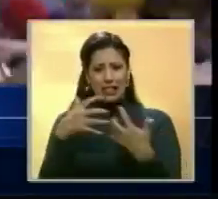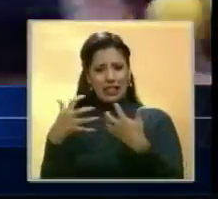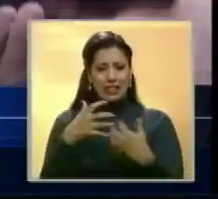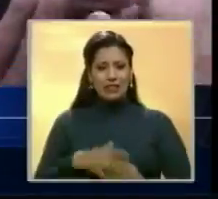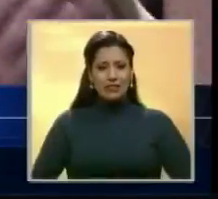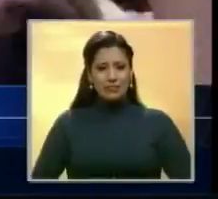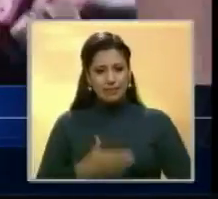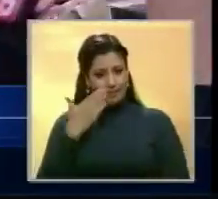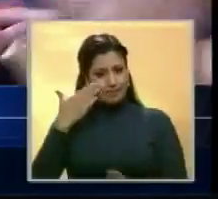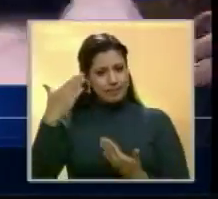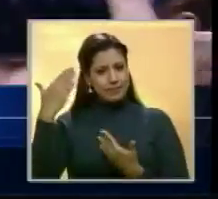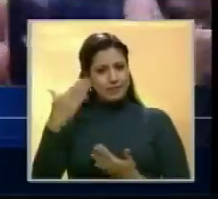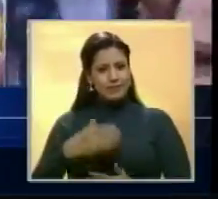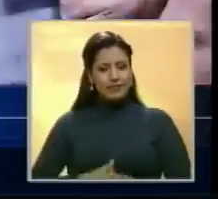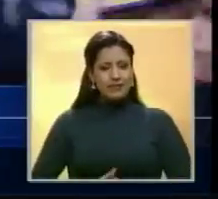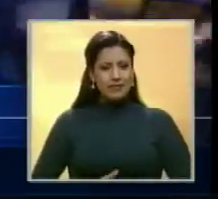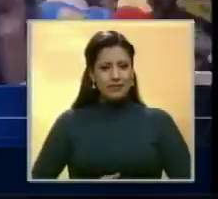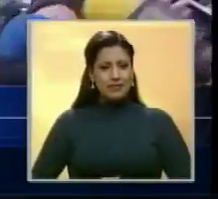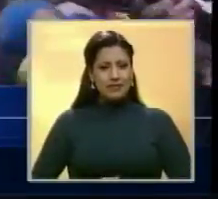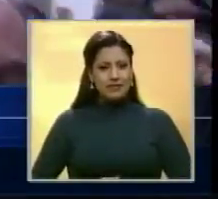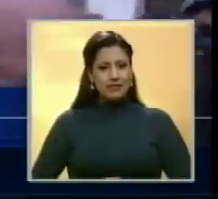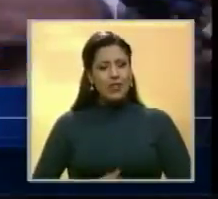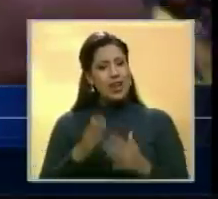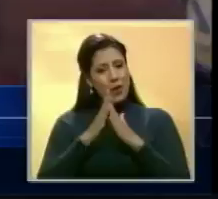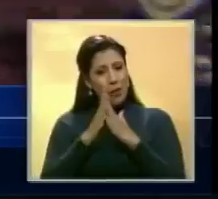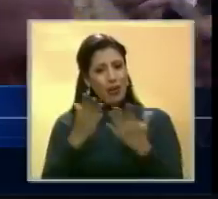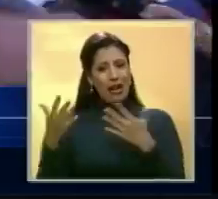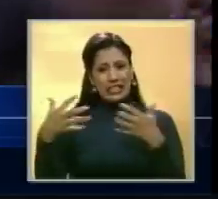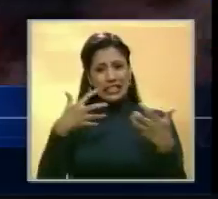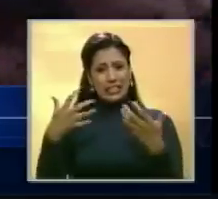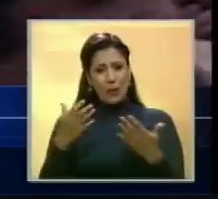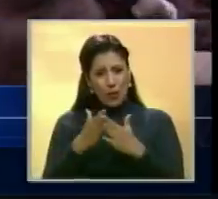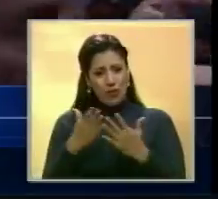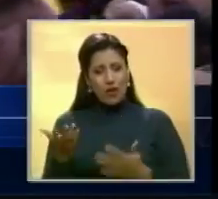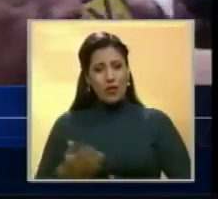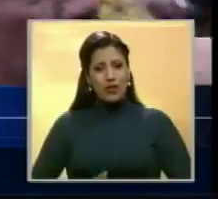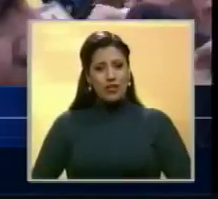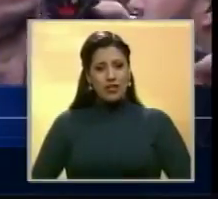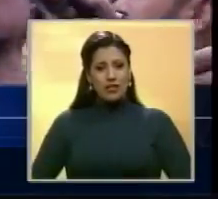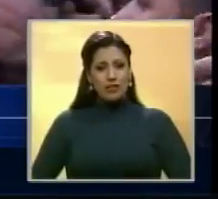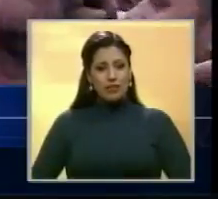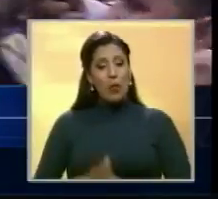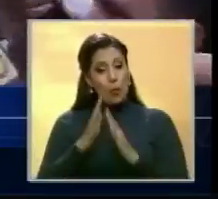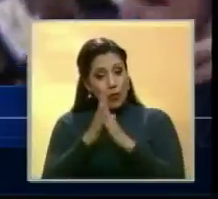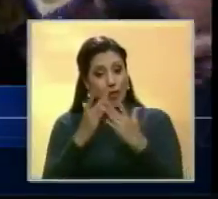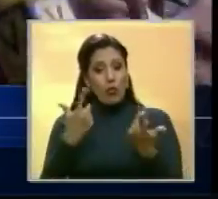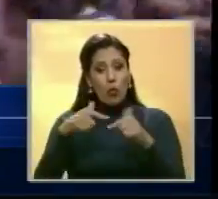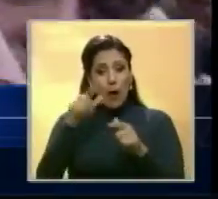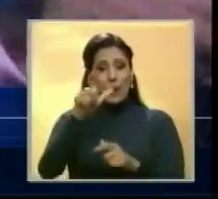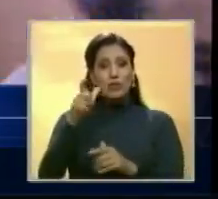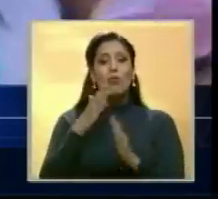Por Por favor, les